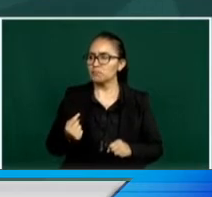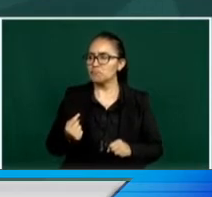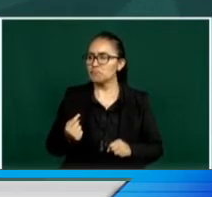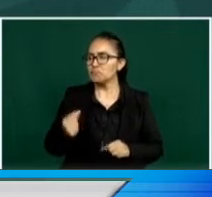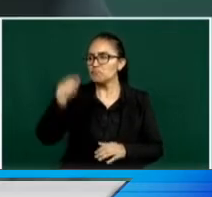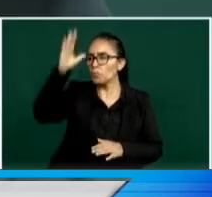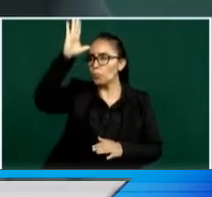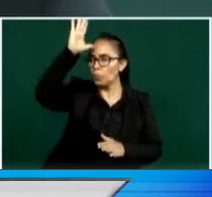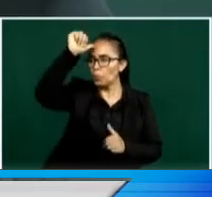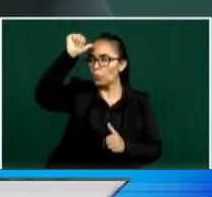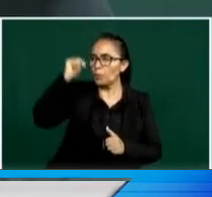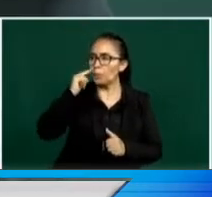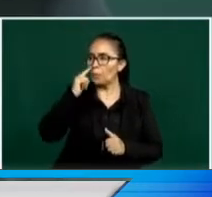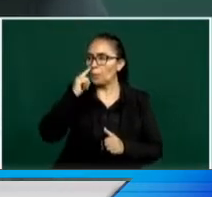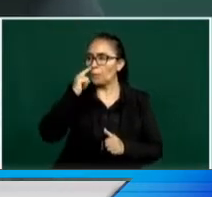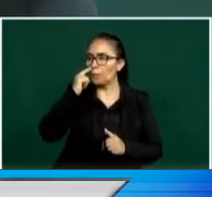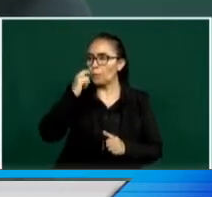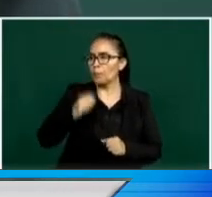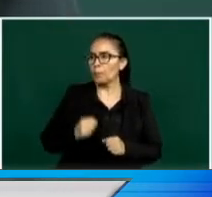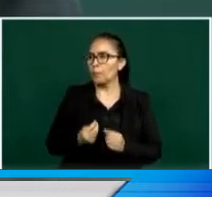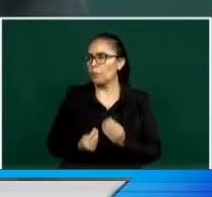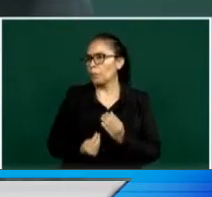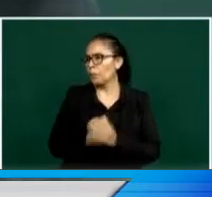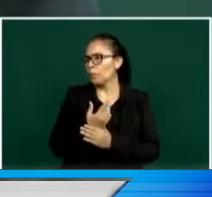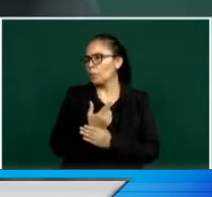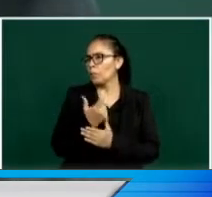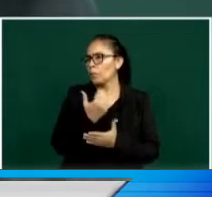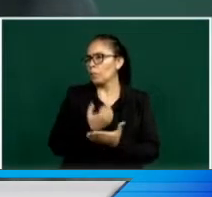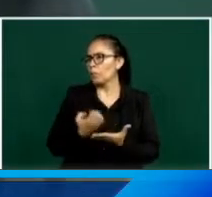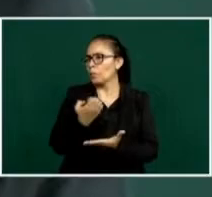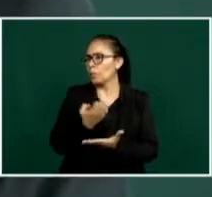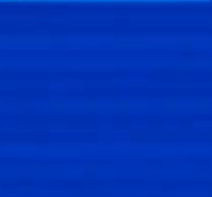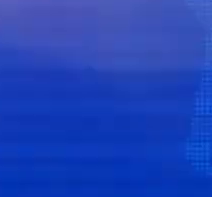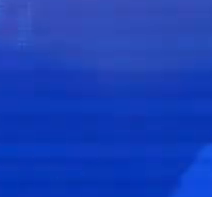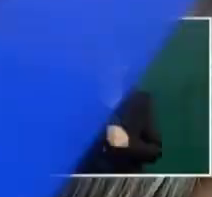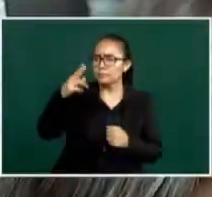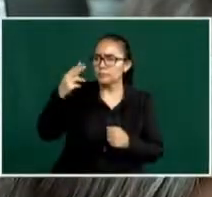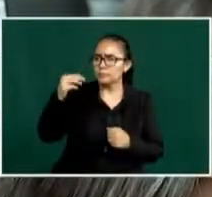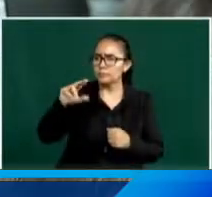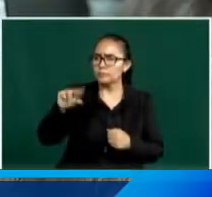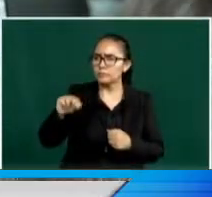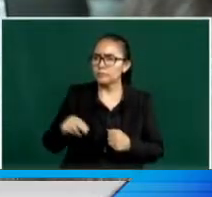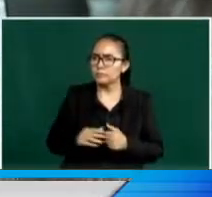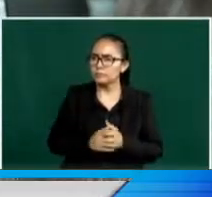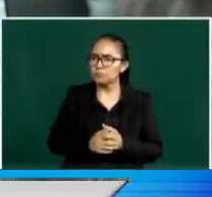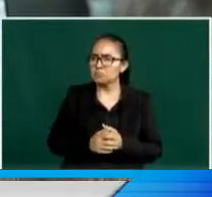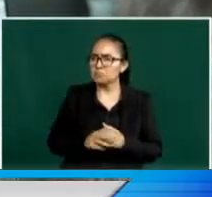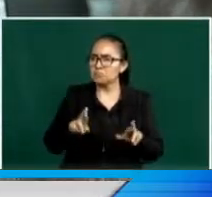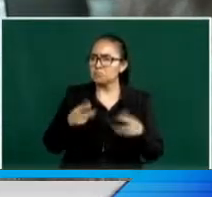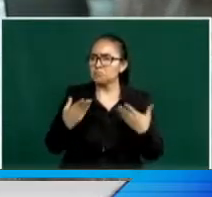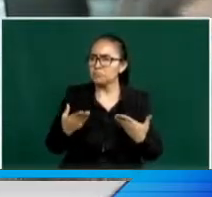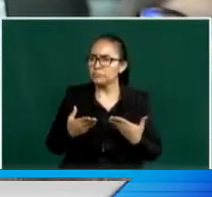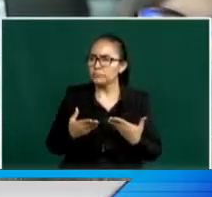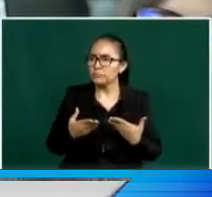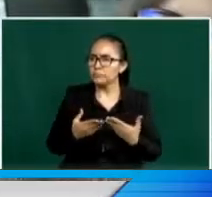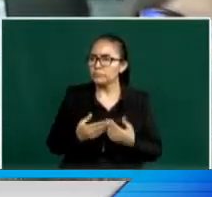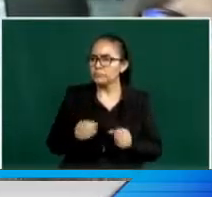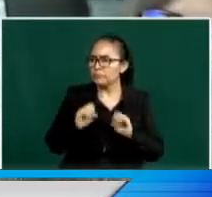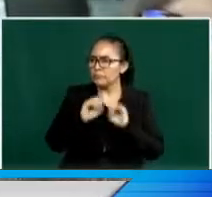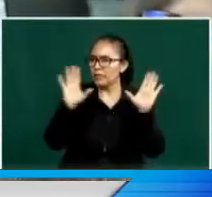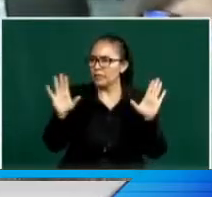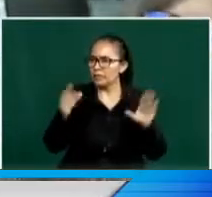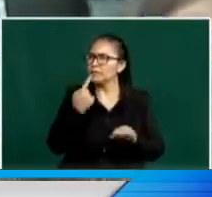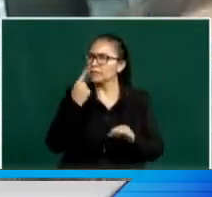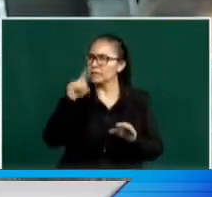un silencio cómplice durante el empobrecimiento que se dio en el periodo neoliberal. Denuncia de reportera. Esto es una